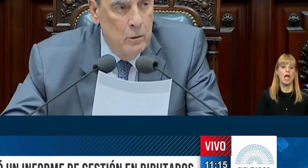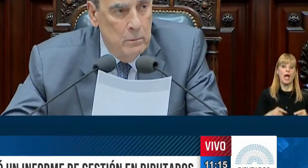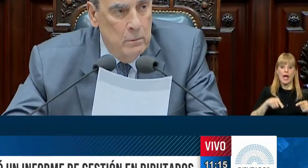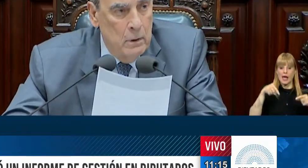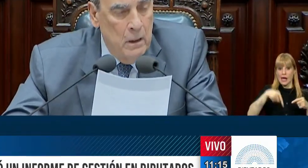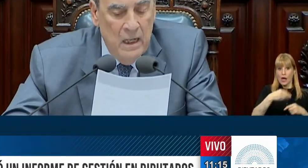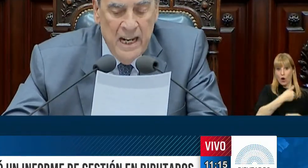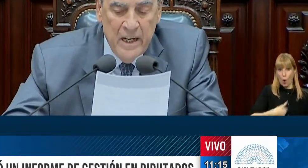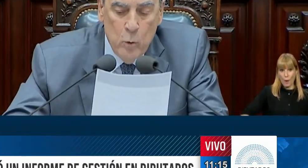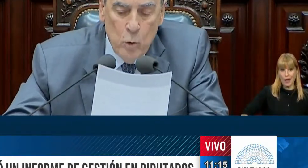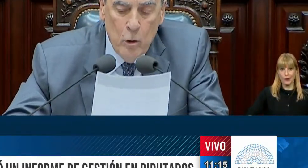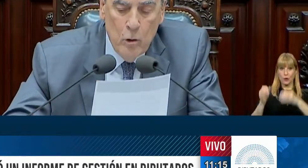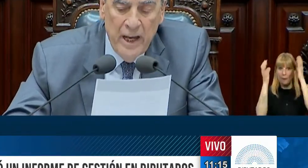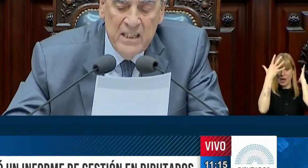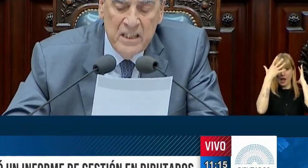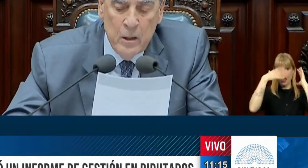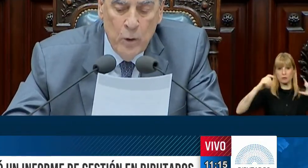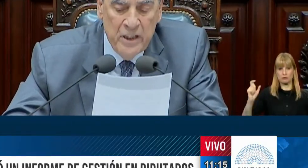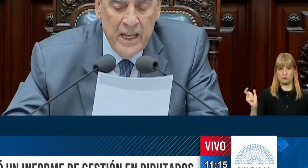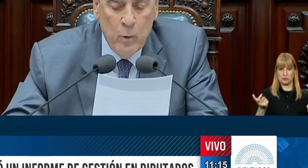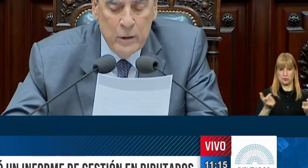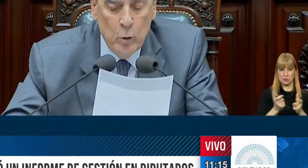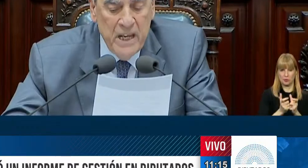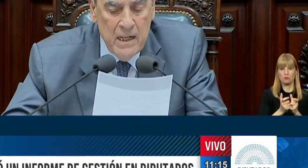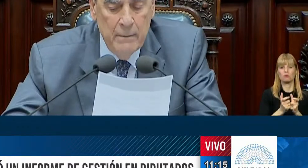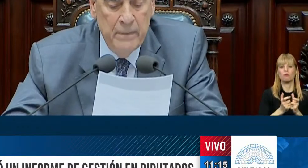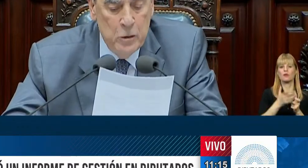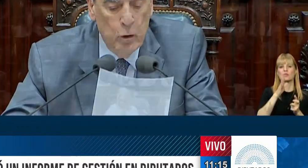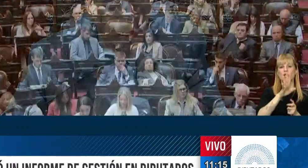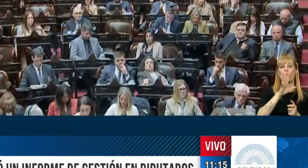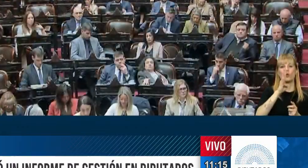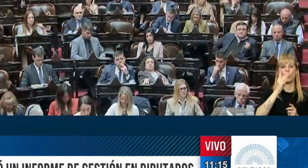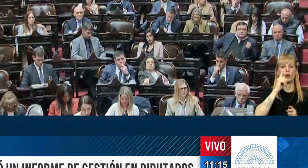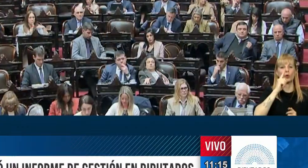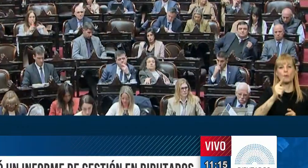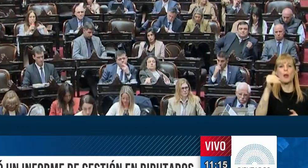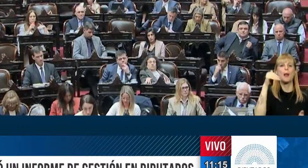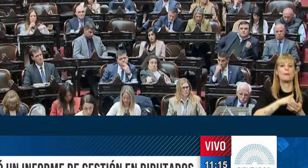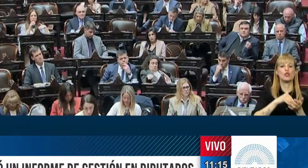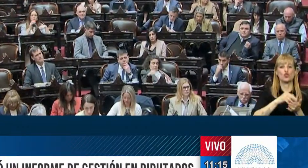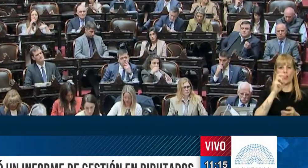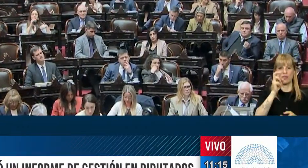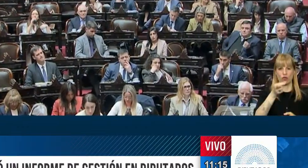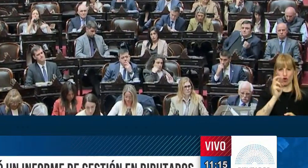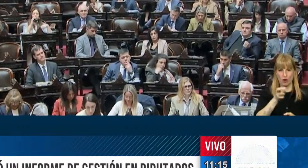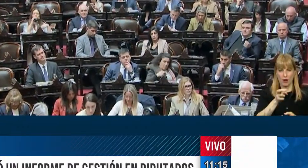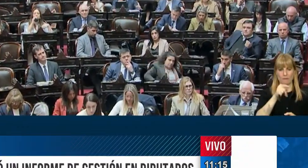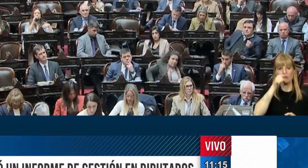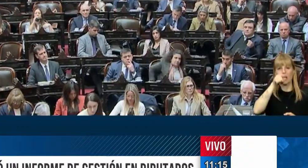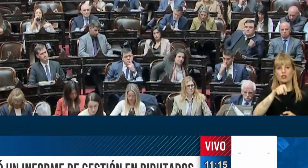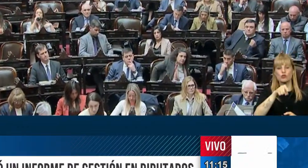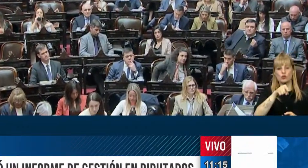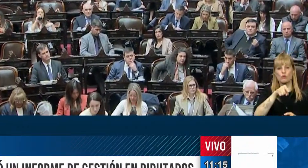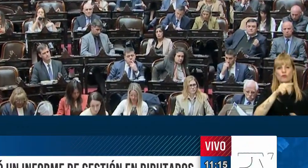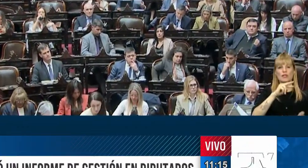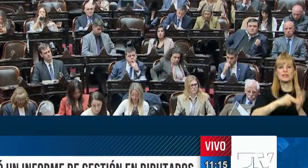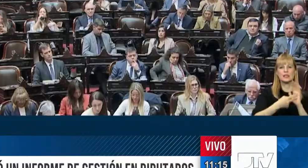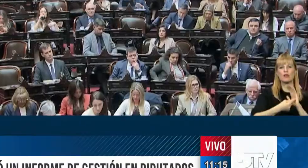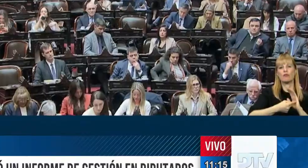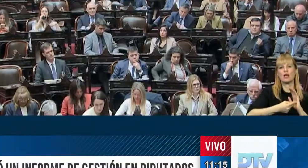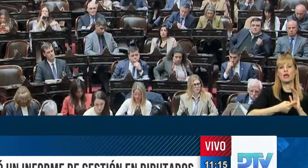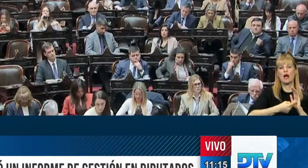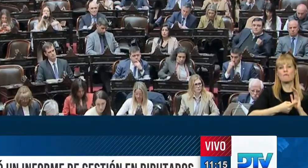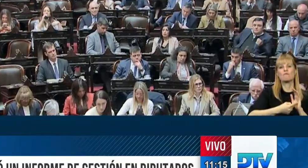el jefe de gabinete, uno puede hablar con todos, que los encuentra fácil ahí en paso perdido. sí. A mí, un hombre del peronismo me dijo, mirá, hasta